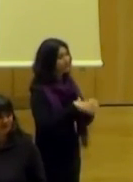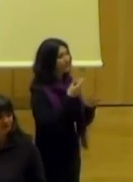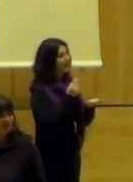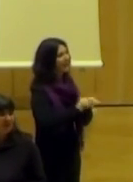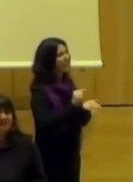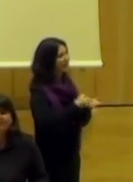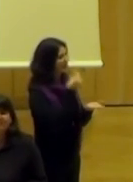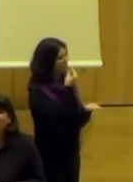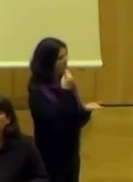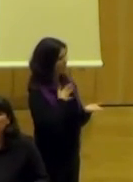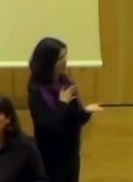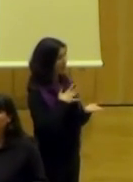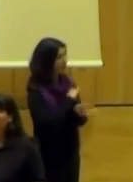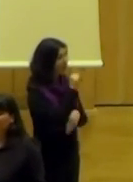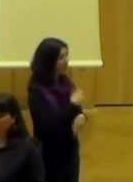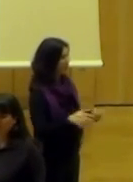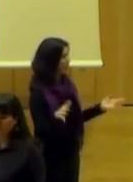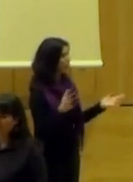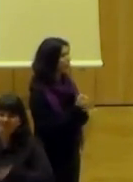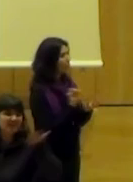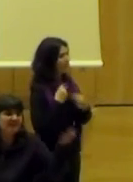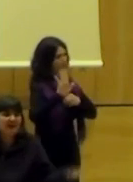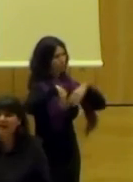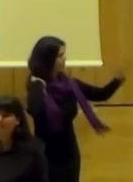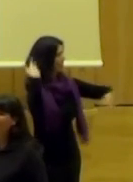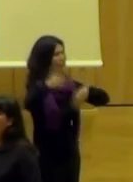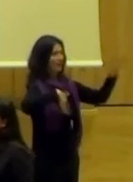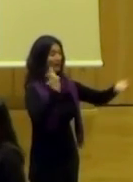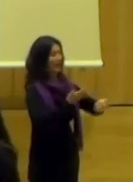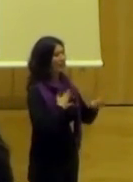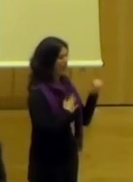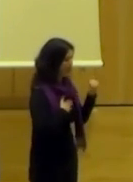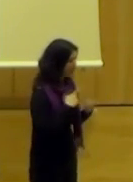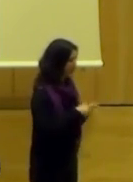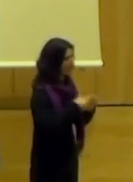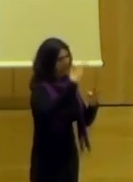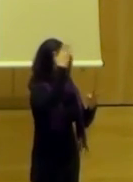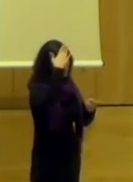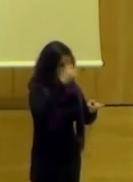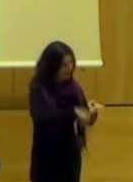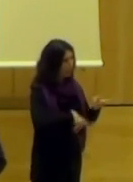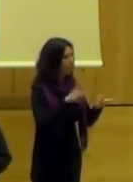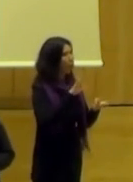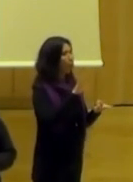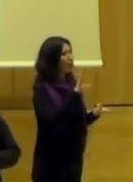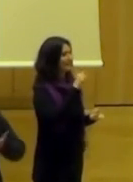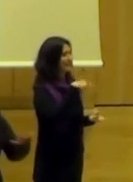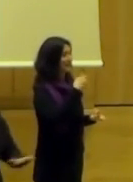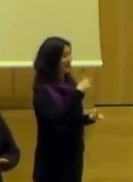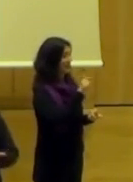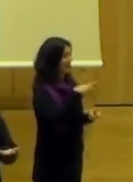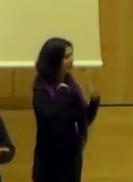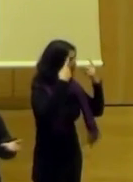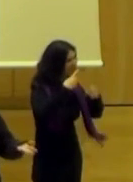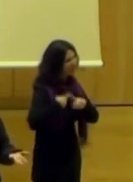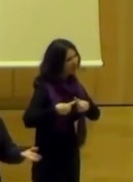las recetas del barrio. En el Jaén todo el mundo viene de fuera, ya sea de Alhama, ya sea del Padul o ya sea de Senegal.